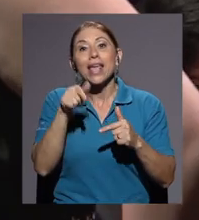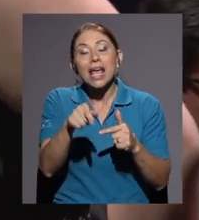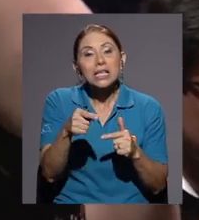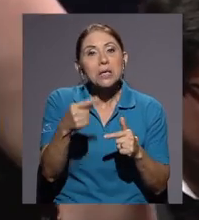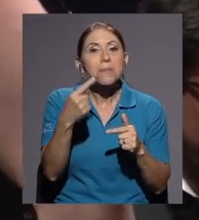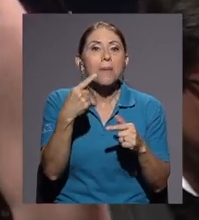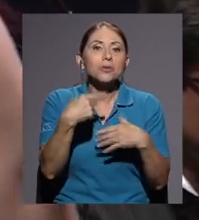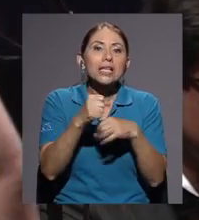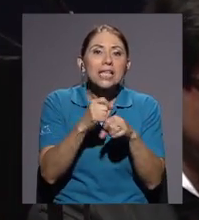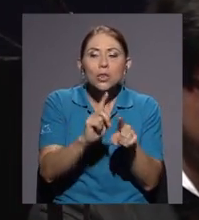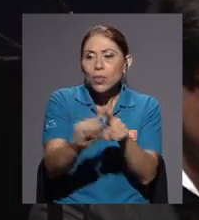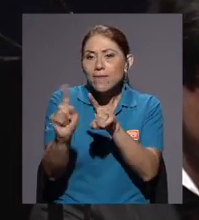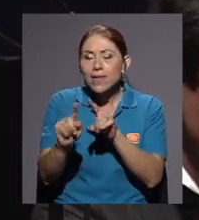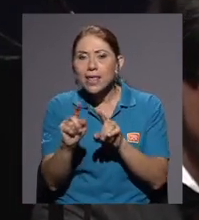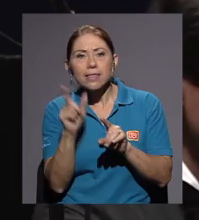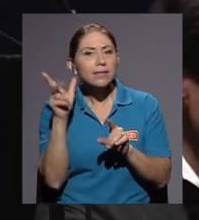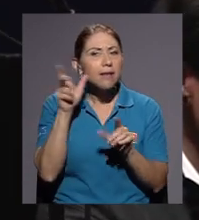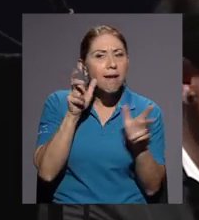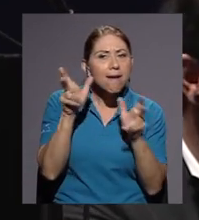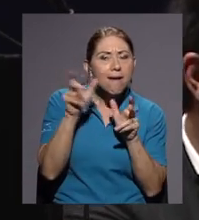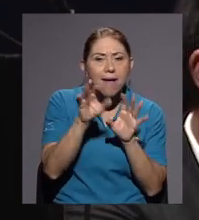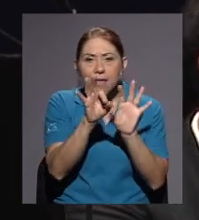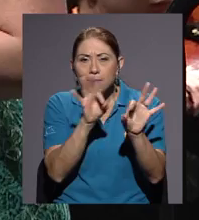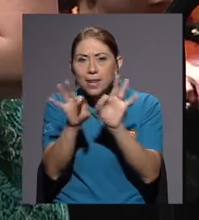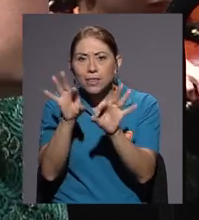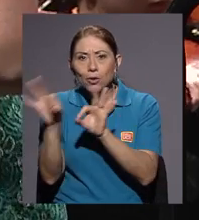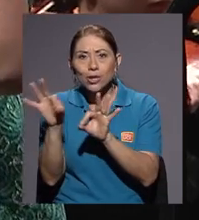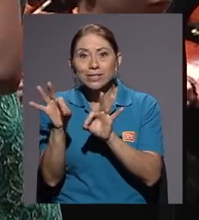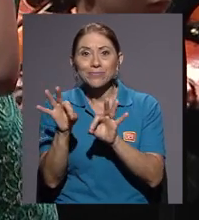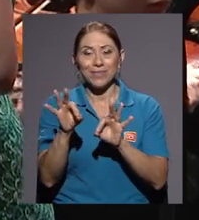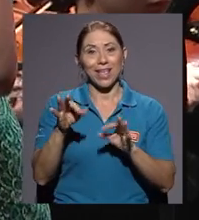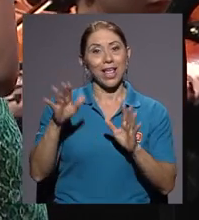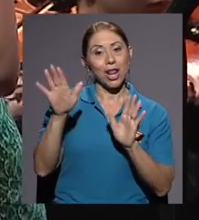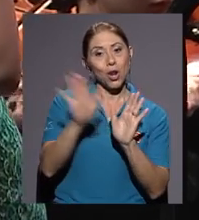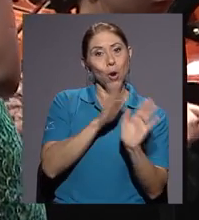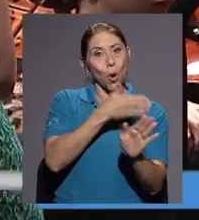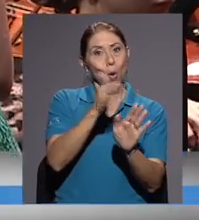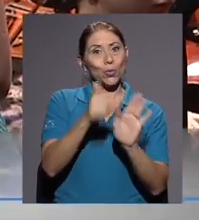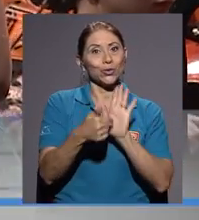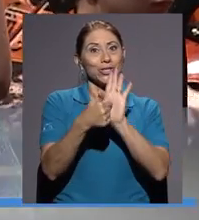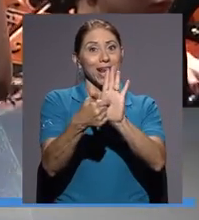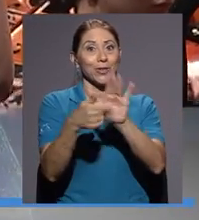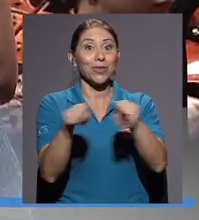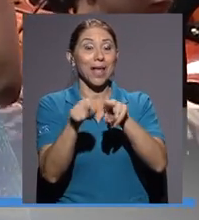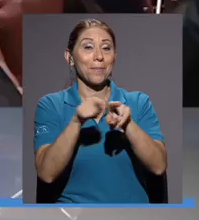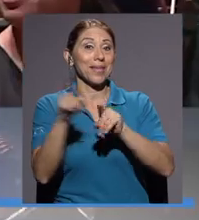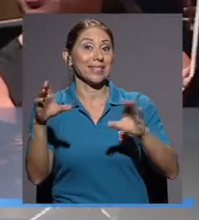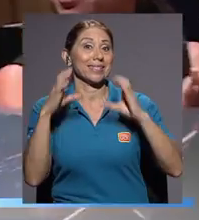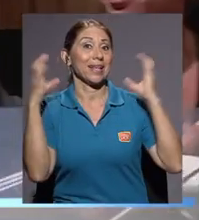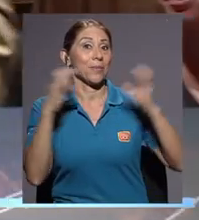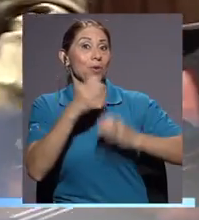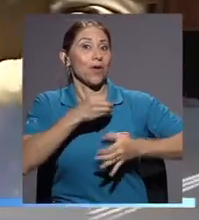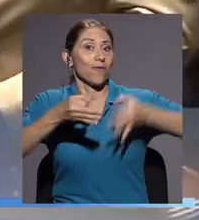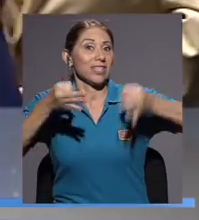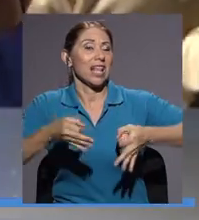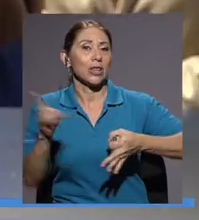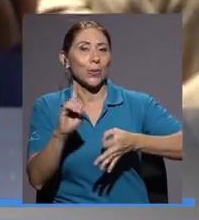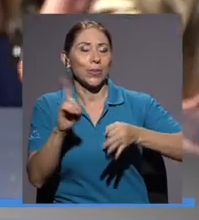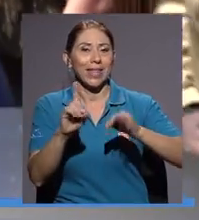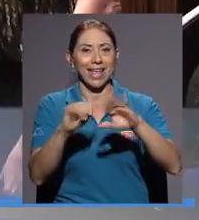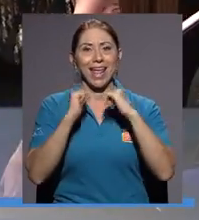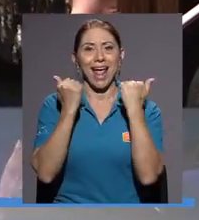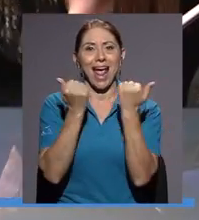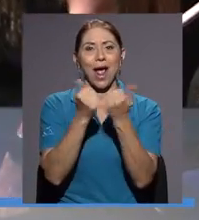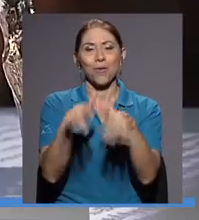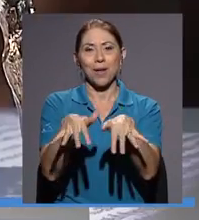diferentes eliminatorias. El concierto y la gala de premiación de los ganadores del concurso se realizó en el Aula Magna. Este